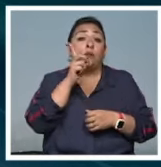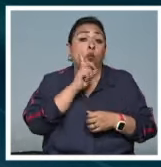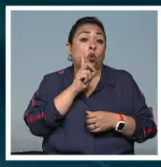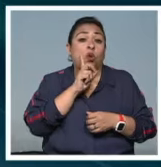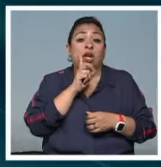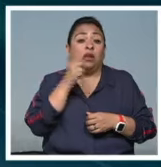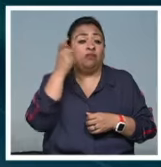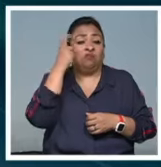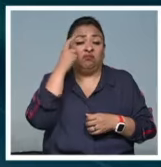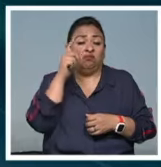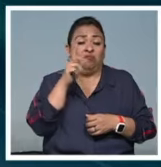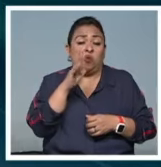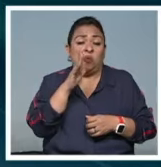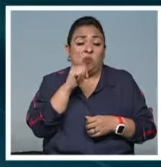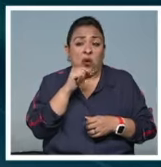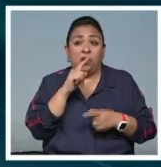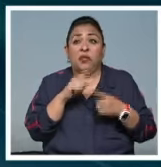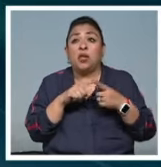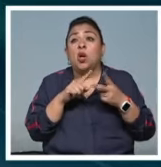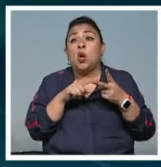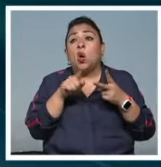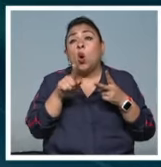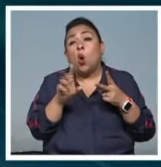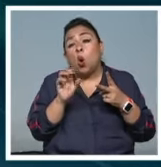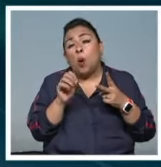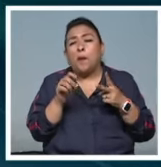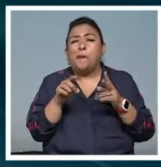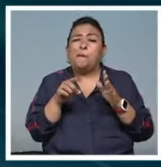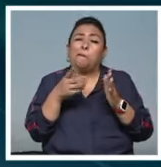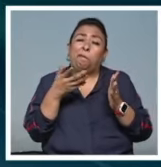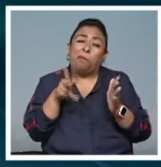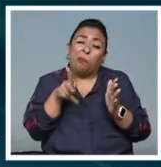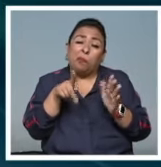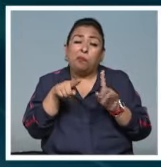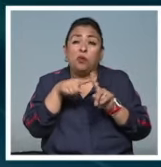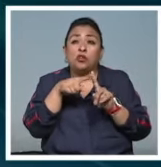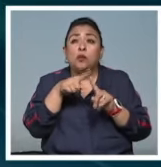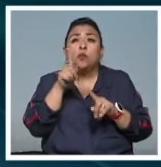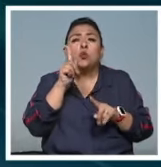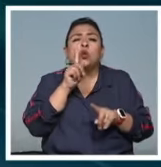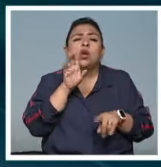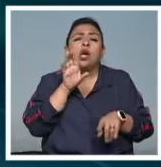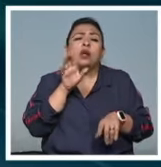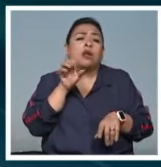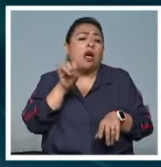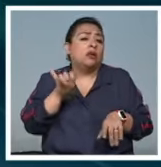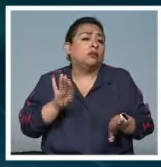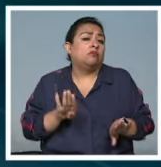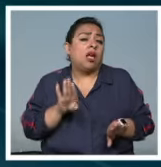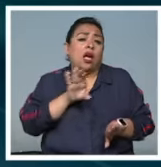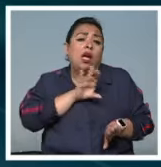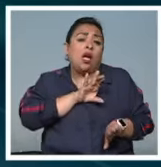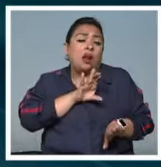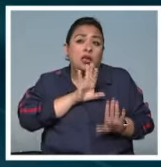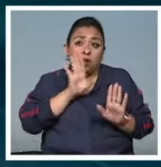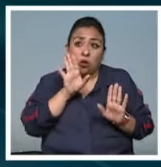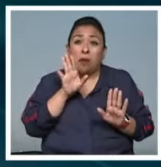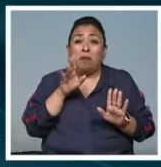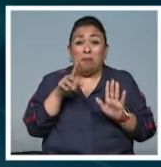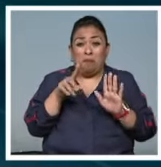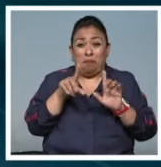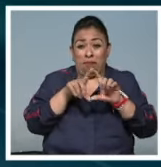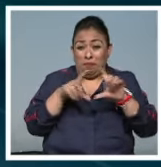son irracionales, o aparentemente benignos, los que dicen las mujeres son cariñosas. Los estereotipos